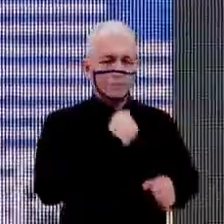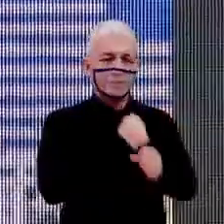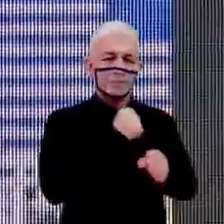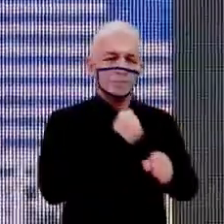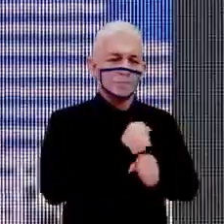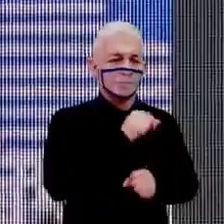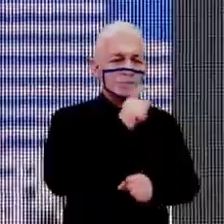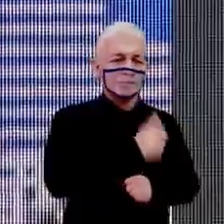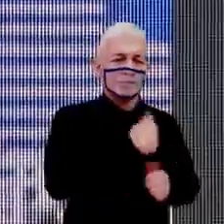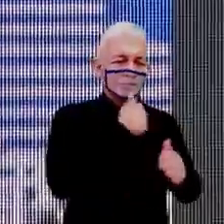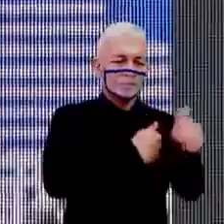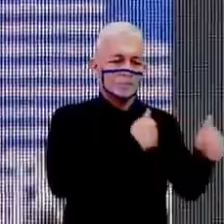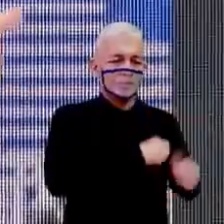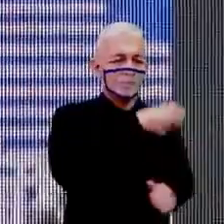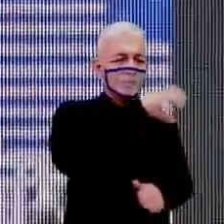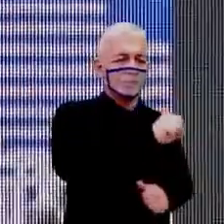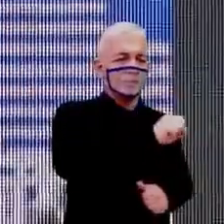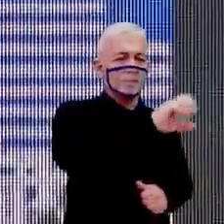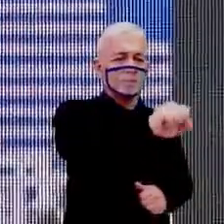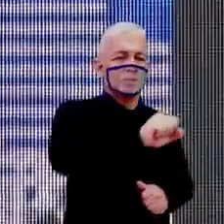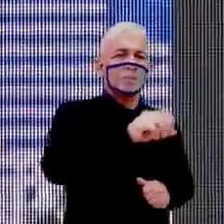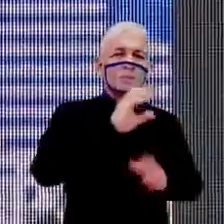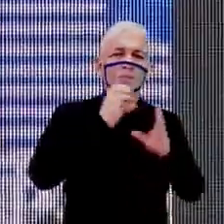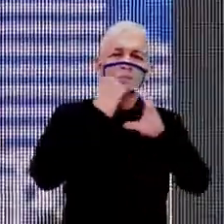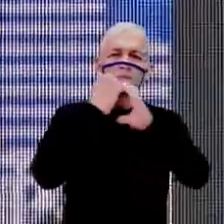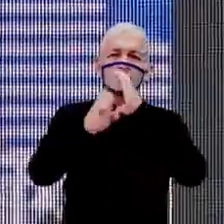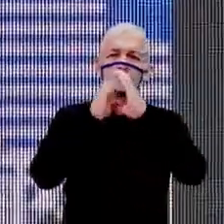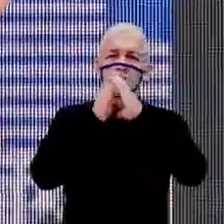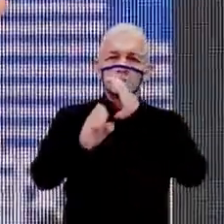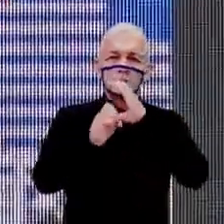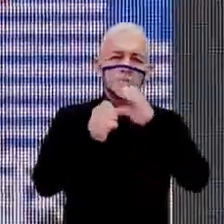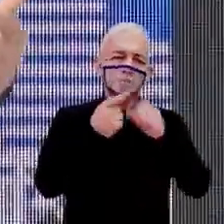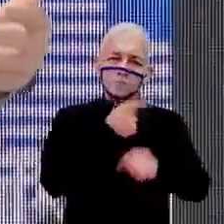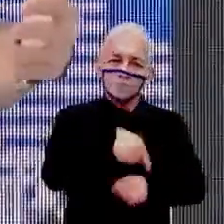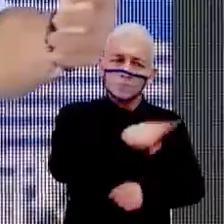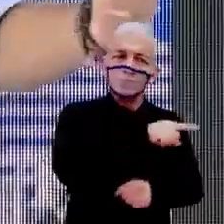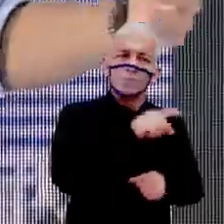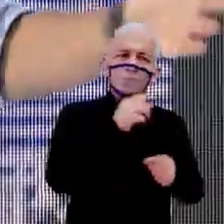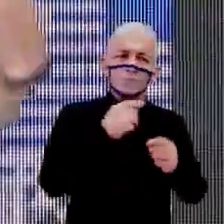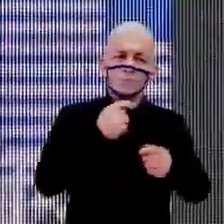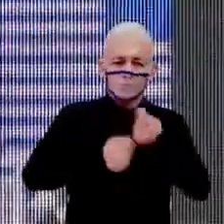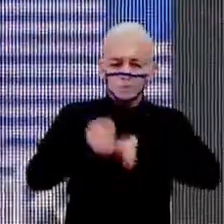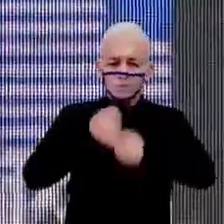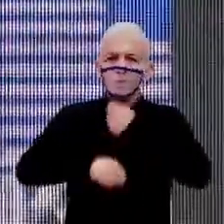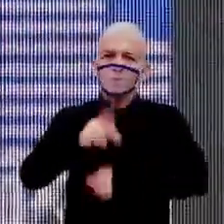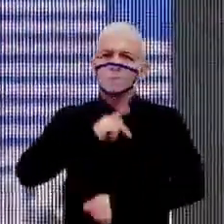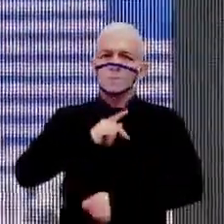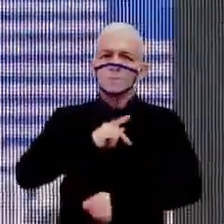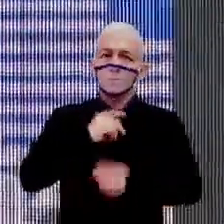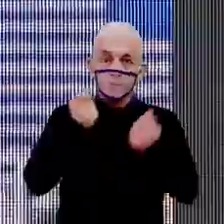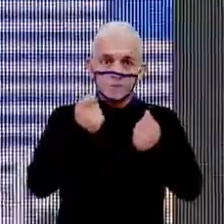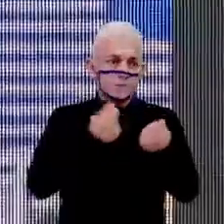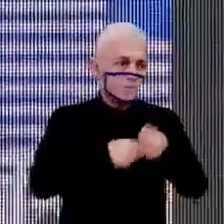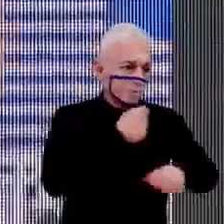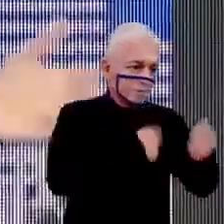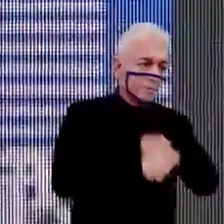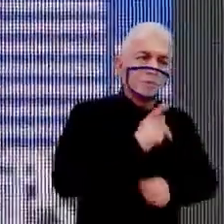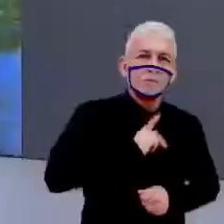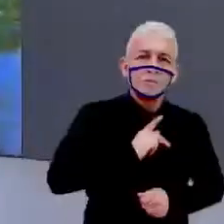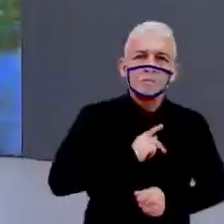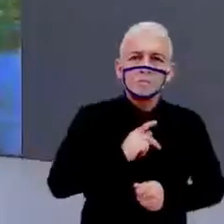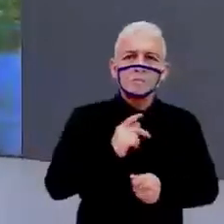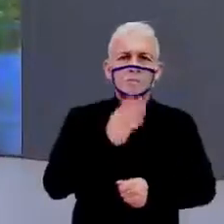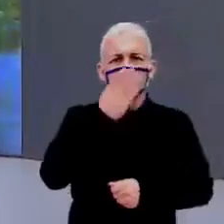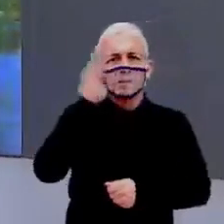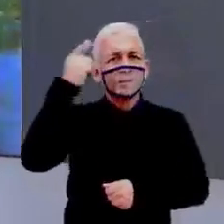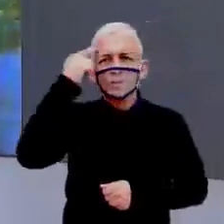al mismo tiempo los vamos a acompañar a través del Centro de Oportunidades para que puedan volverse microempresarios. La mayoría de los